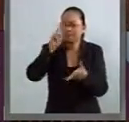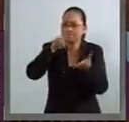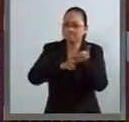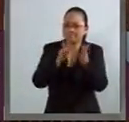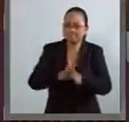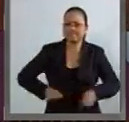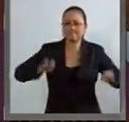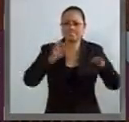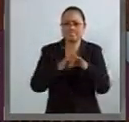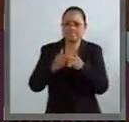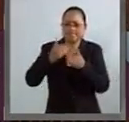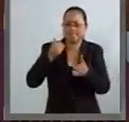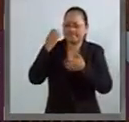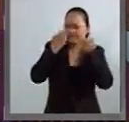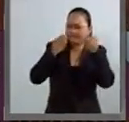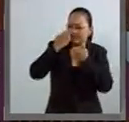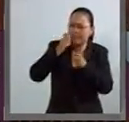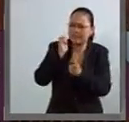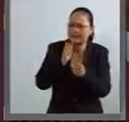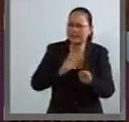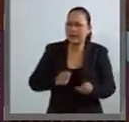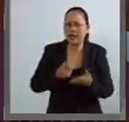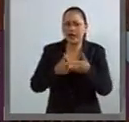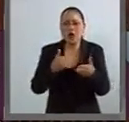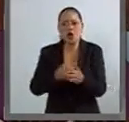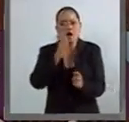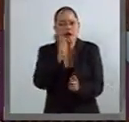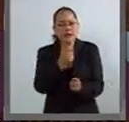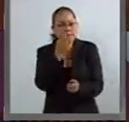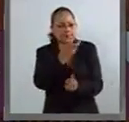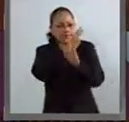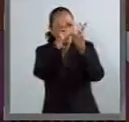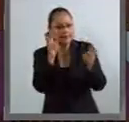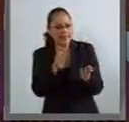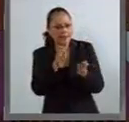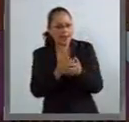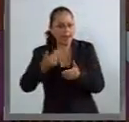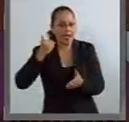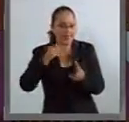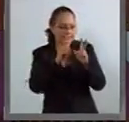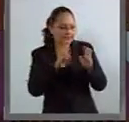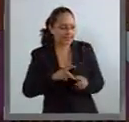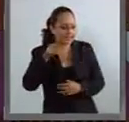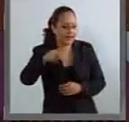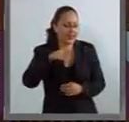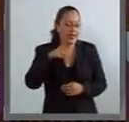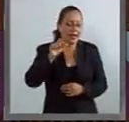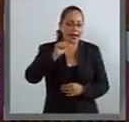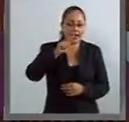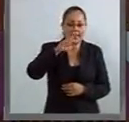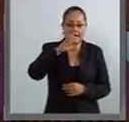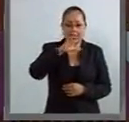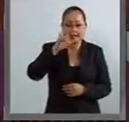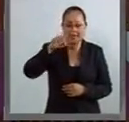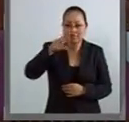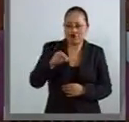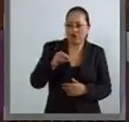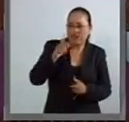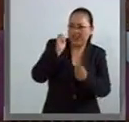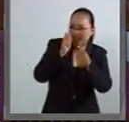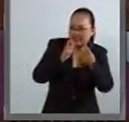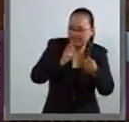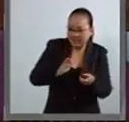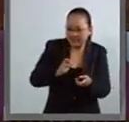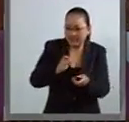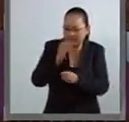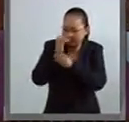un análisis de lo que hoy en día significa este término del que ya hablaba Alejandro Piscitelli, de abrir la caja negra, de